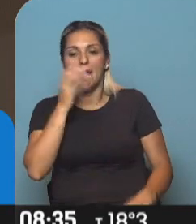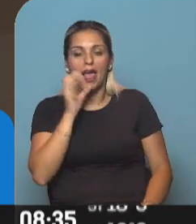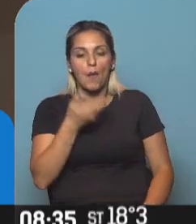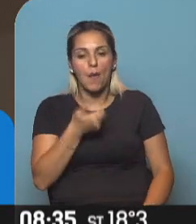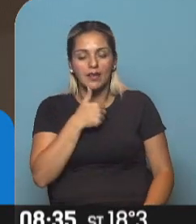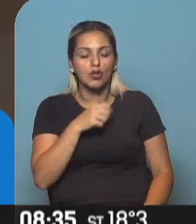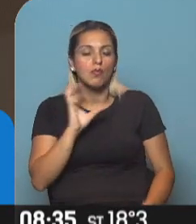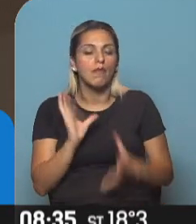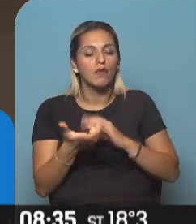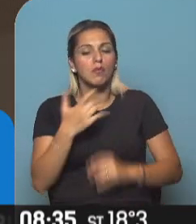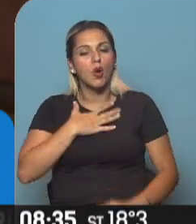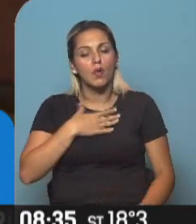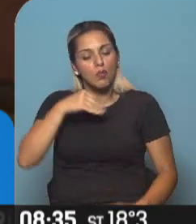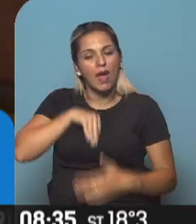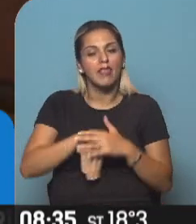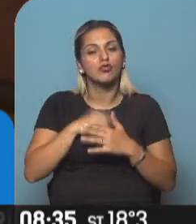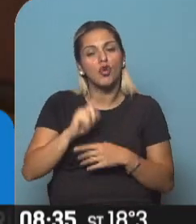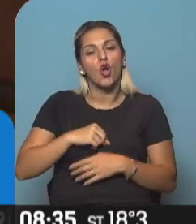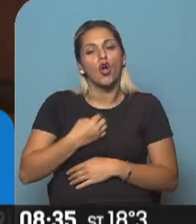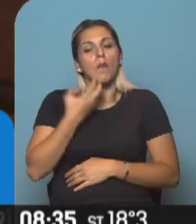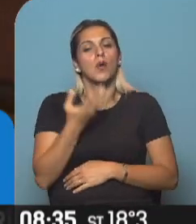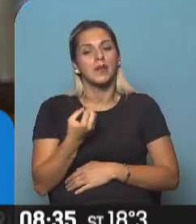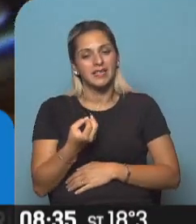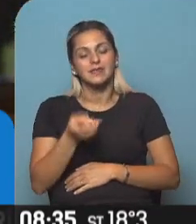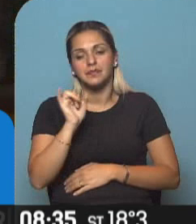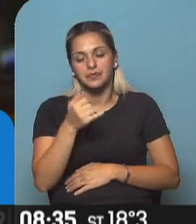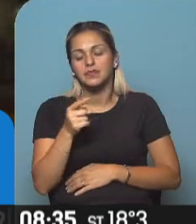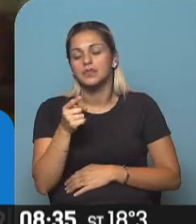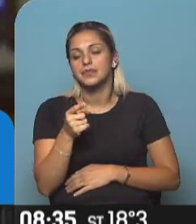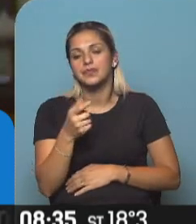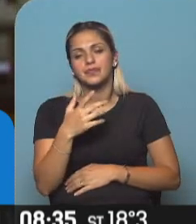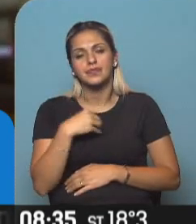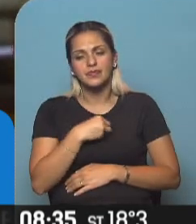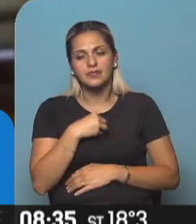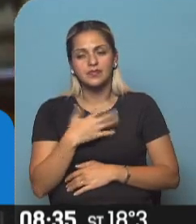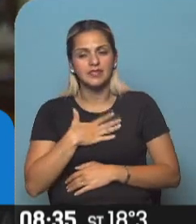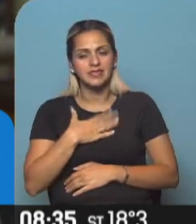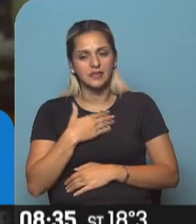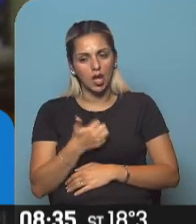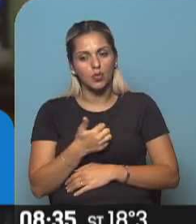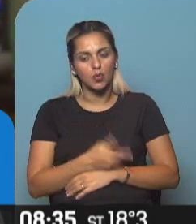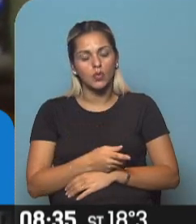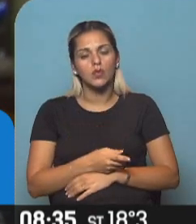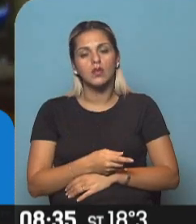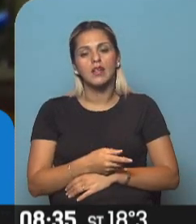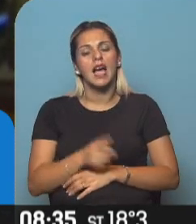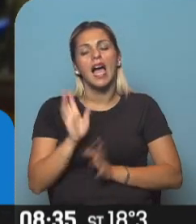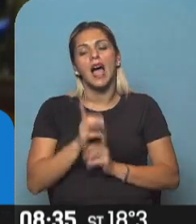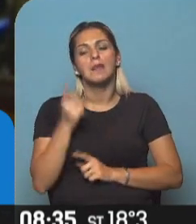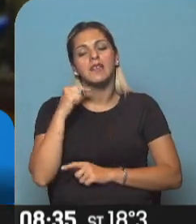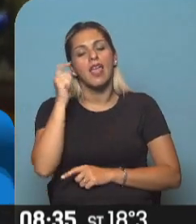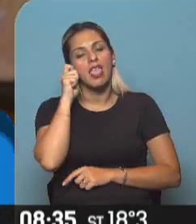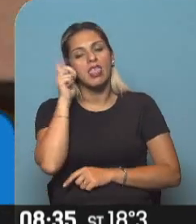produce el cuerpo absolutamente si esto de las endorfinas esta sensación saludable incluso pasa a veces uno tiene la idea que